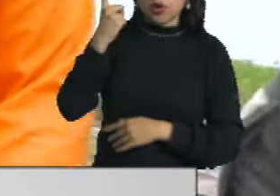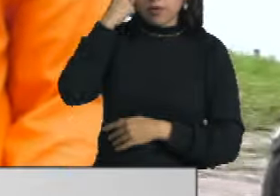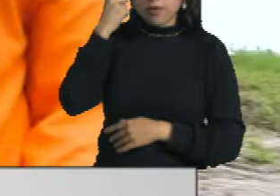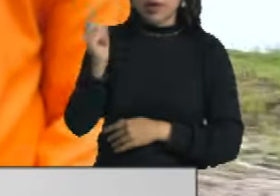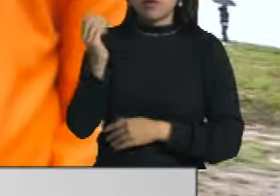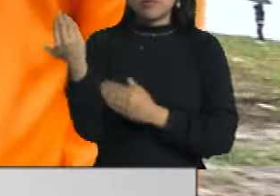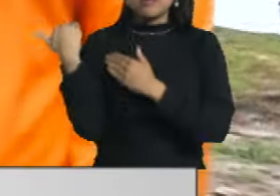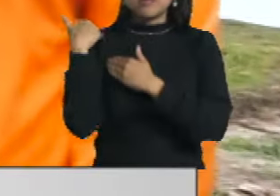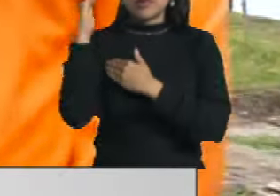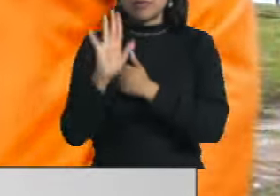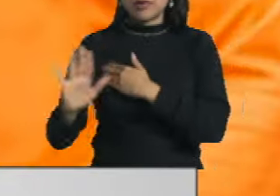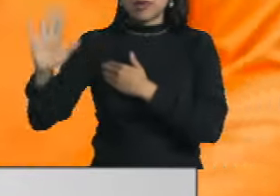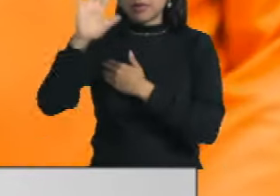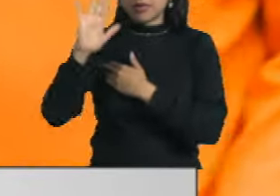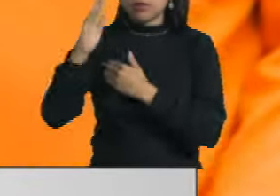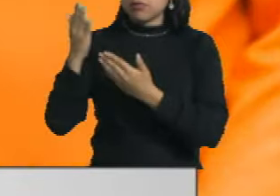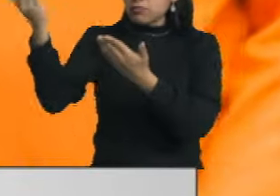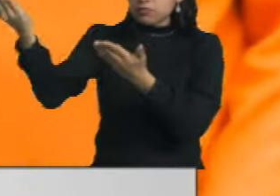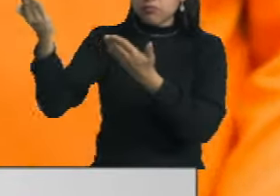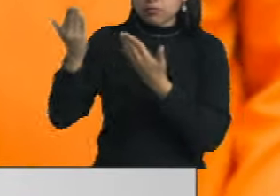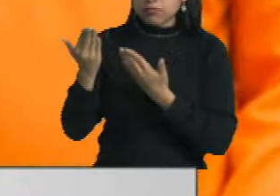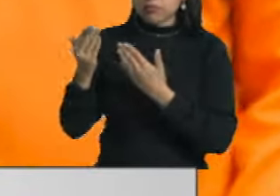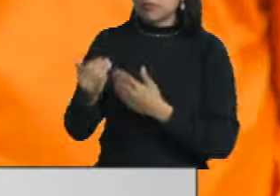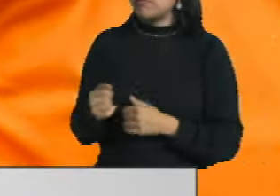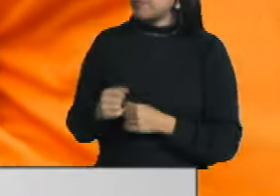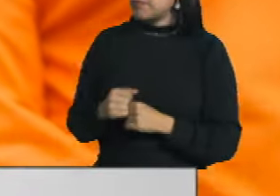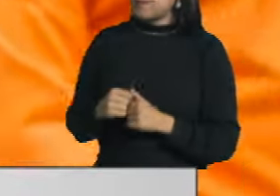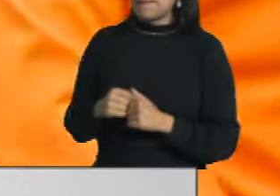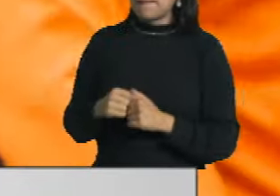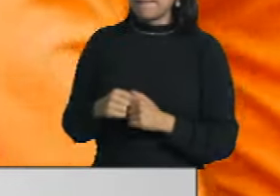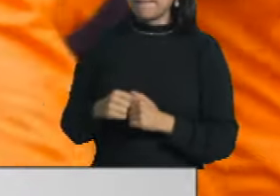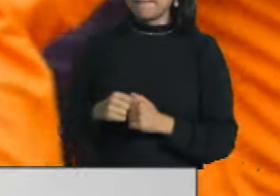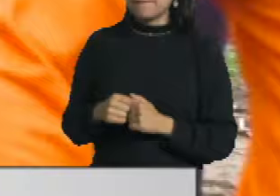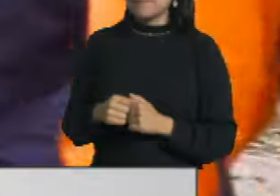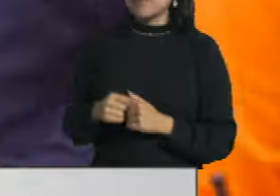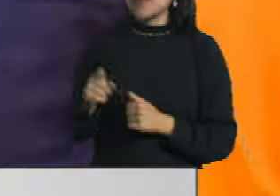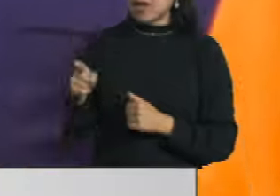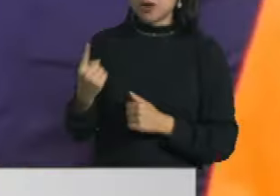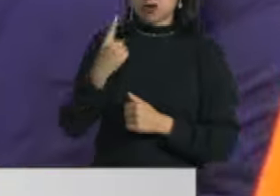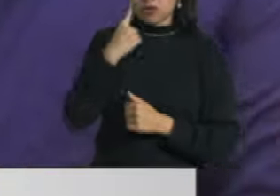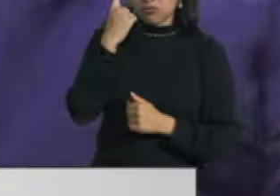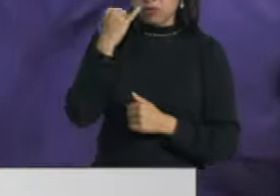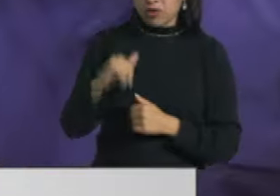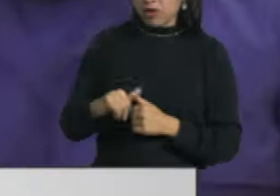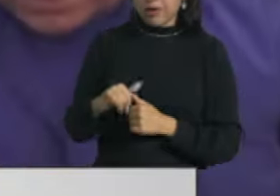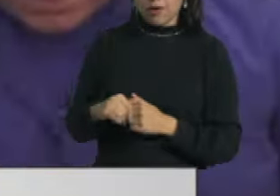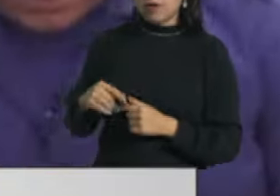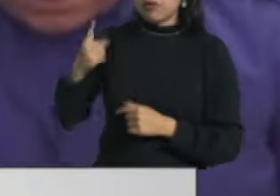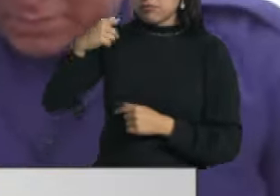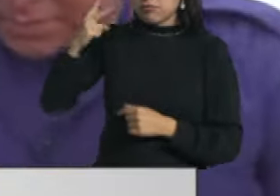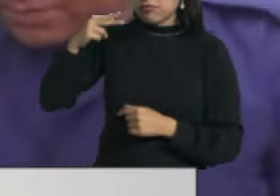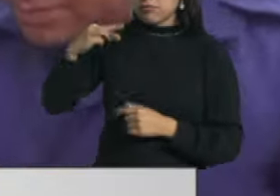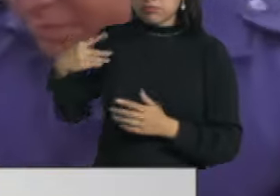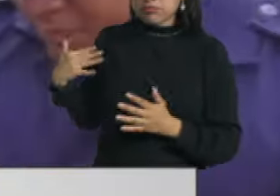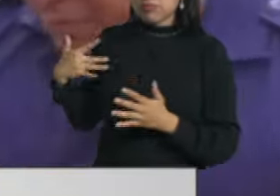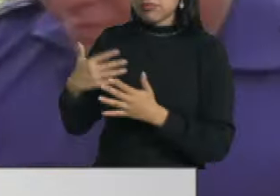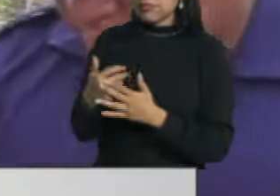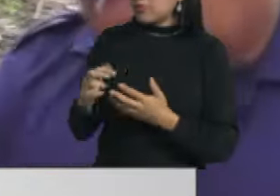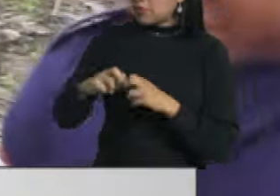este departamento. Vamos a hablar justamente con él y toda la problemática que se ha presentado, no solo hoy, sino que ya viene desde hace varios días. Bienvenido a